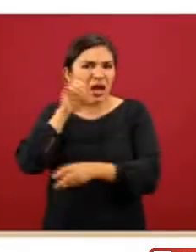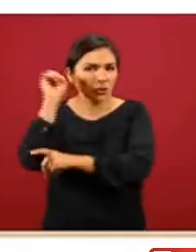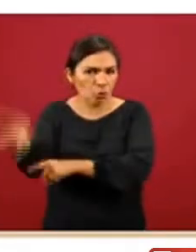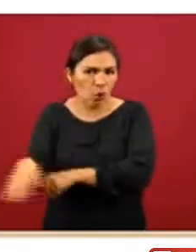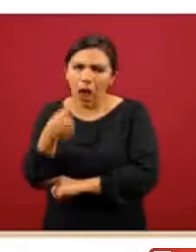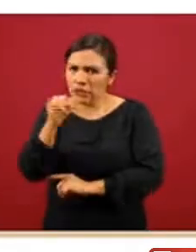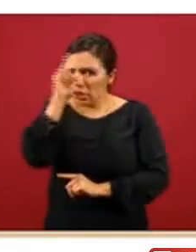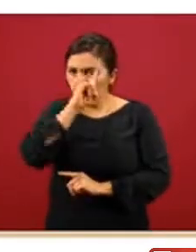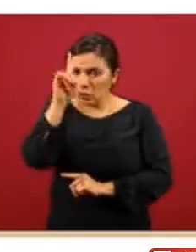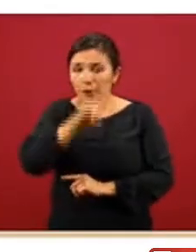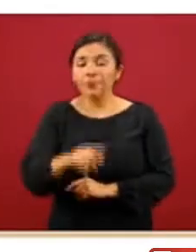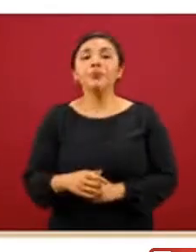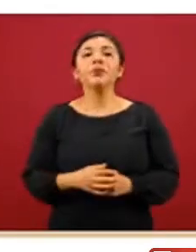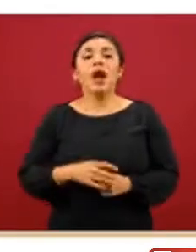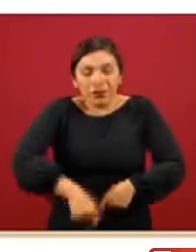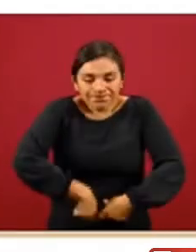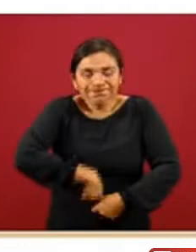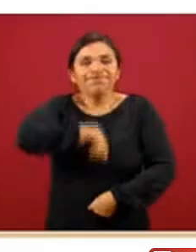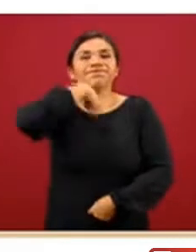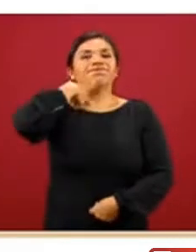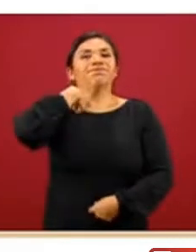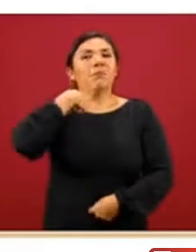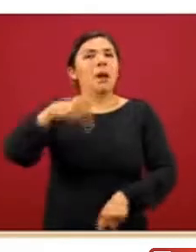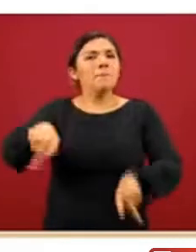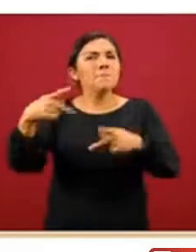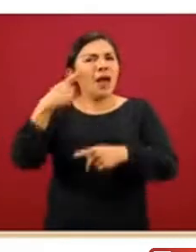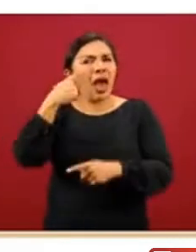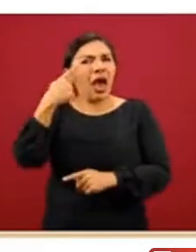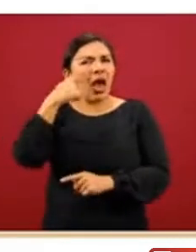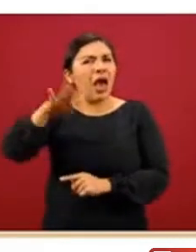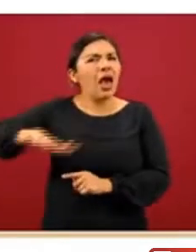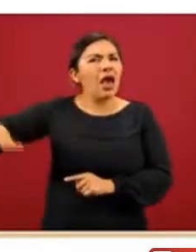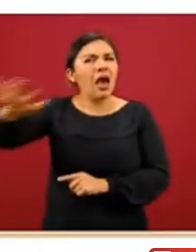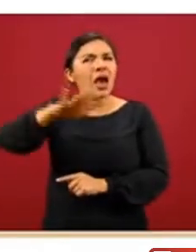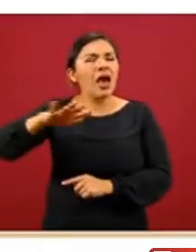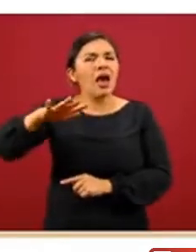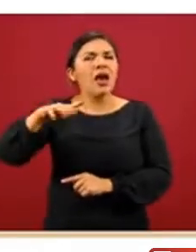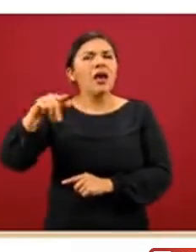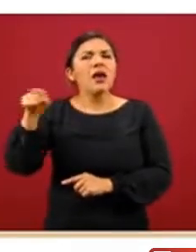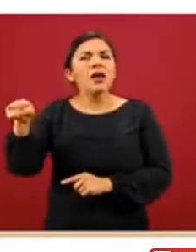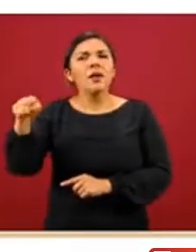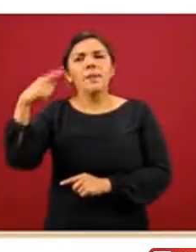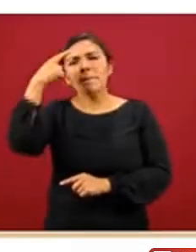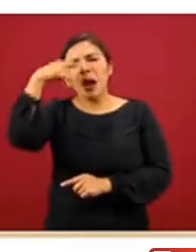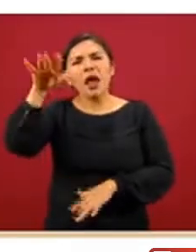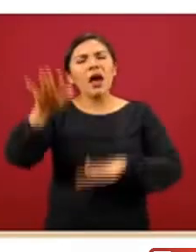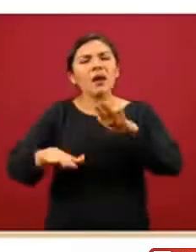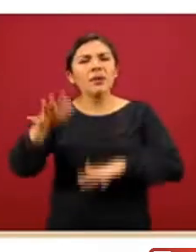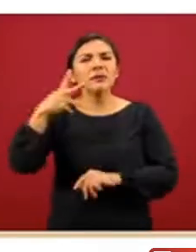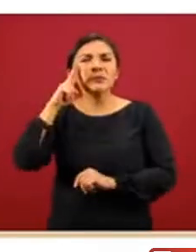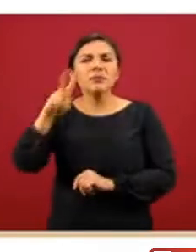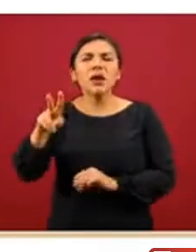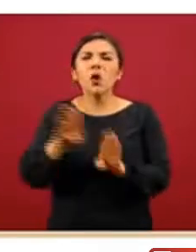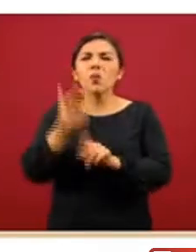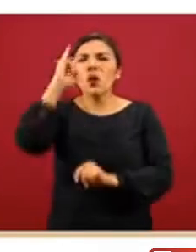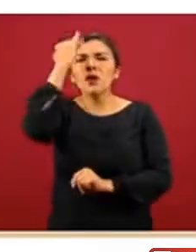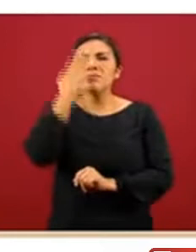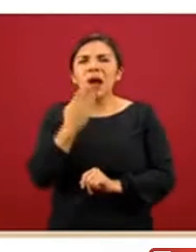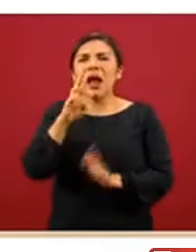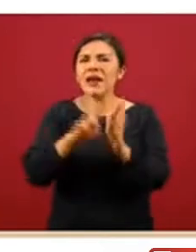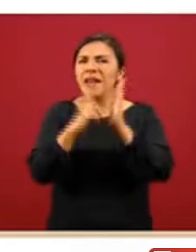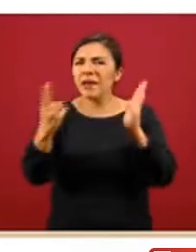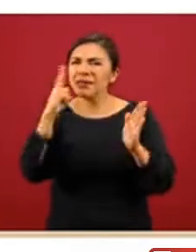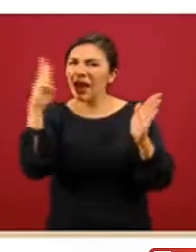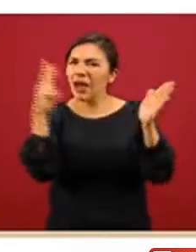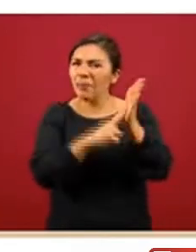recomiendan. Los overoles, estos que se ven en la mayoría de los, de repente, imágenes y revistas,